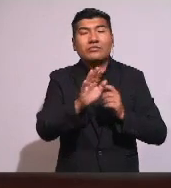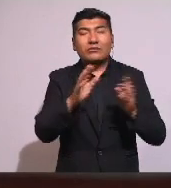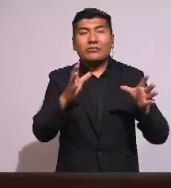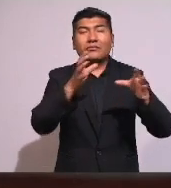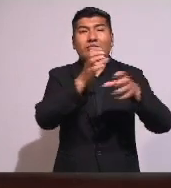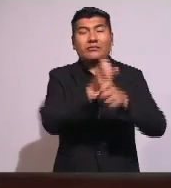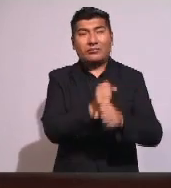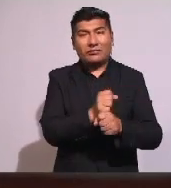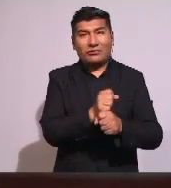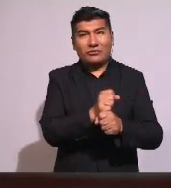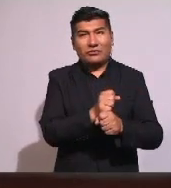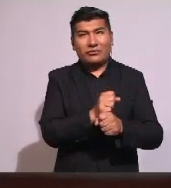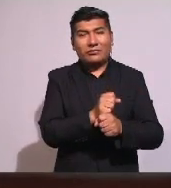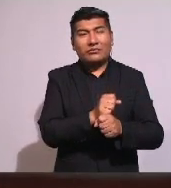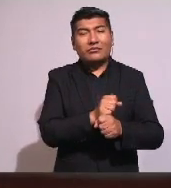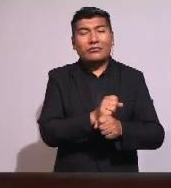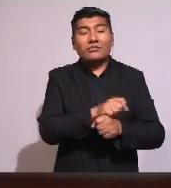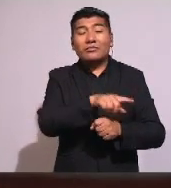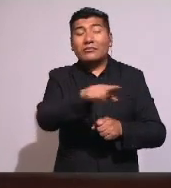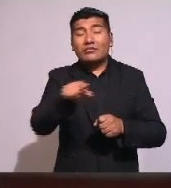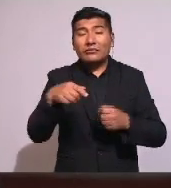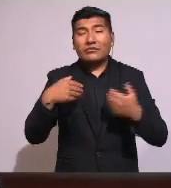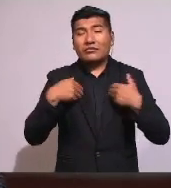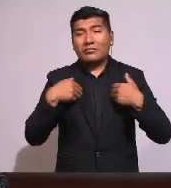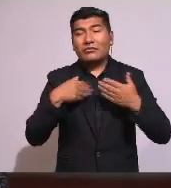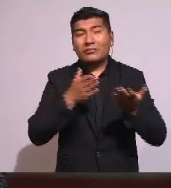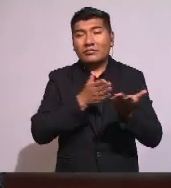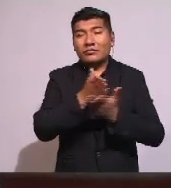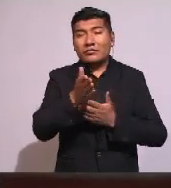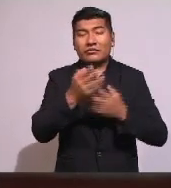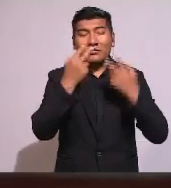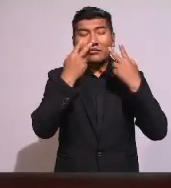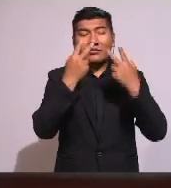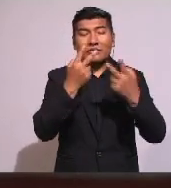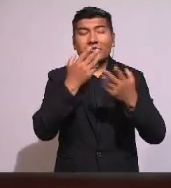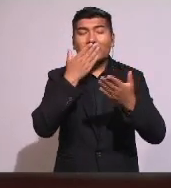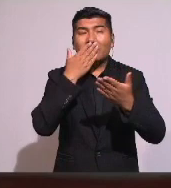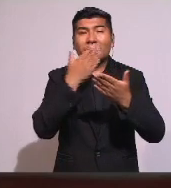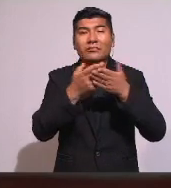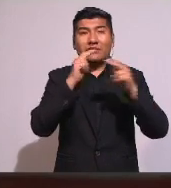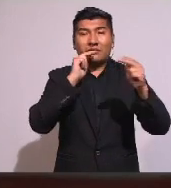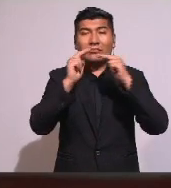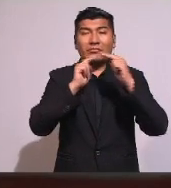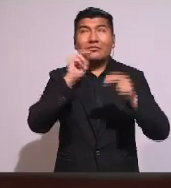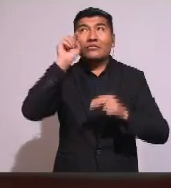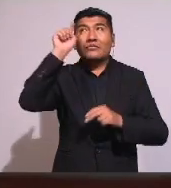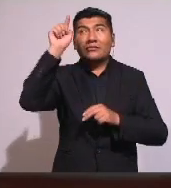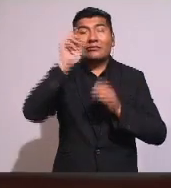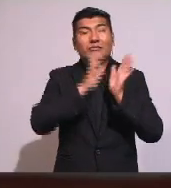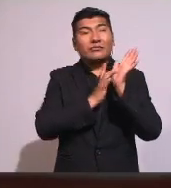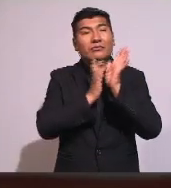integralidad. Tienen el derecho a escuchar las buenas noticias de Jesús.